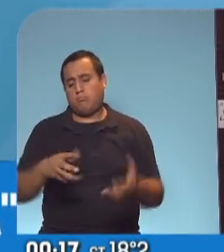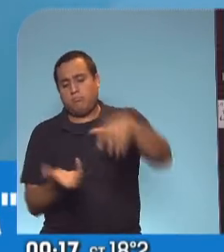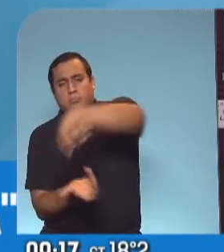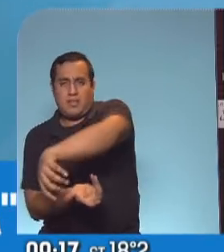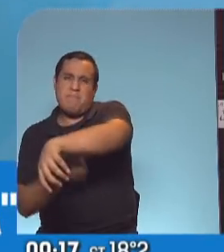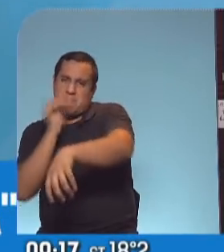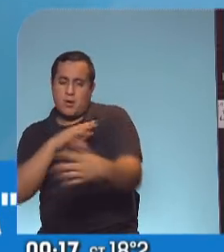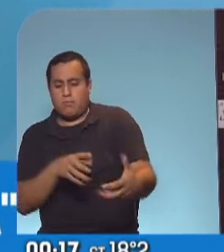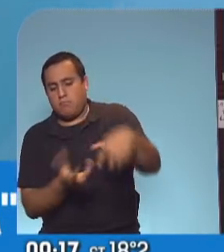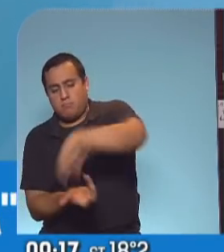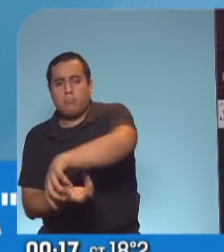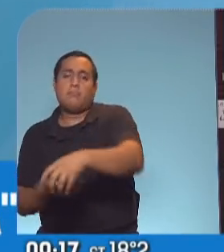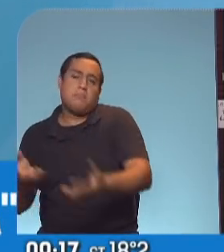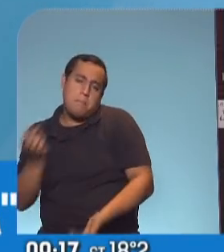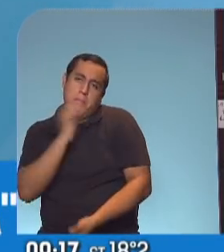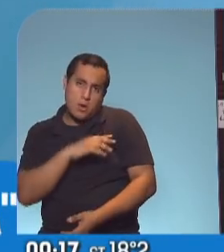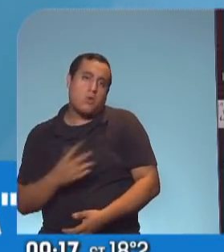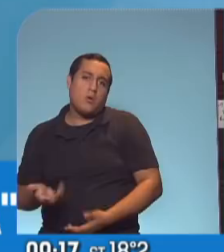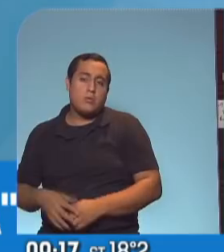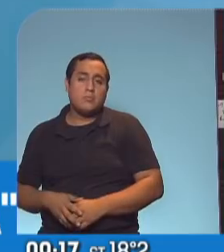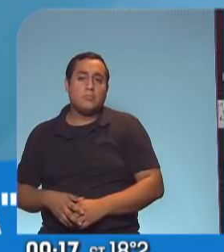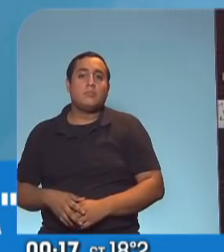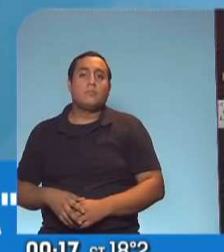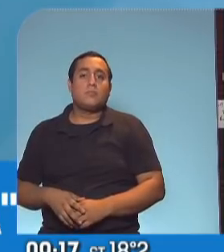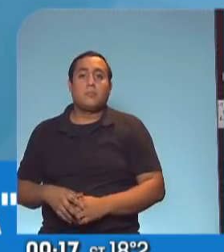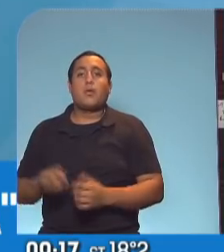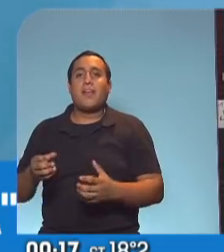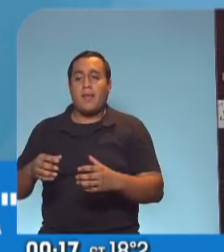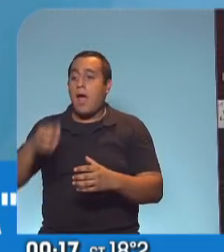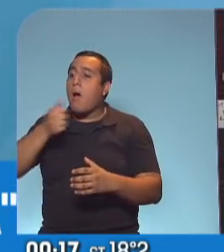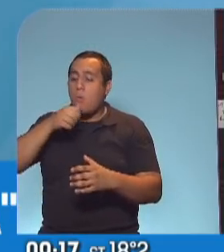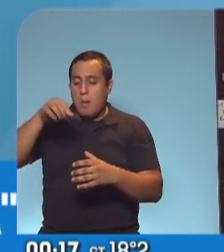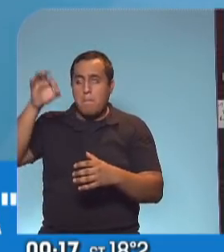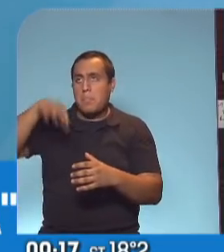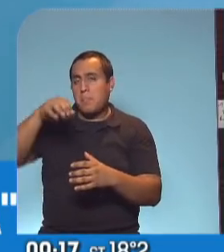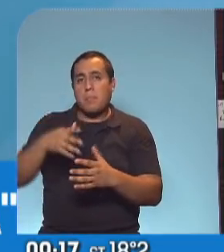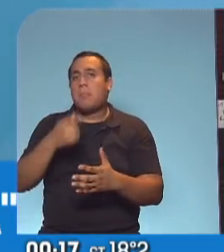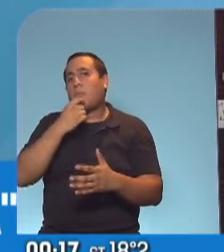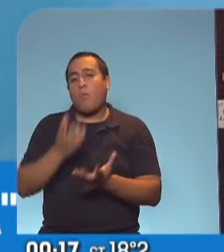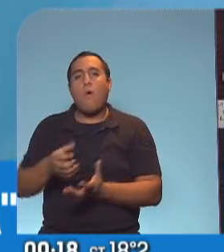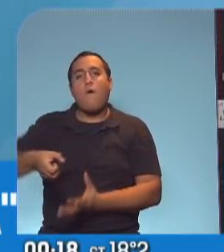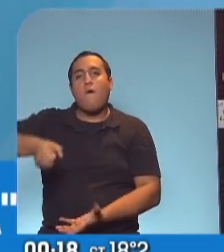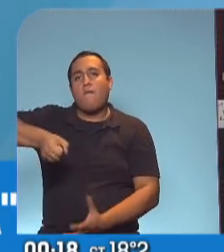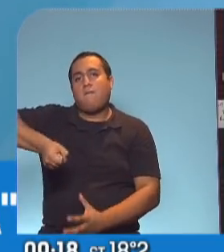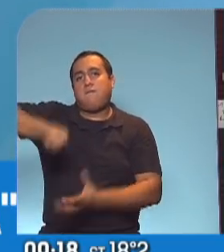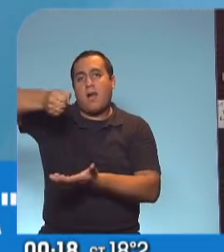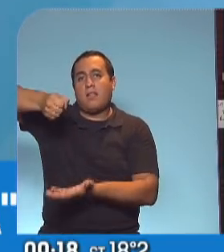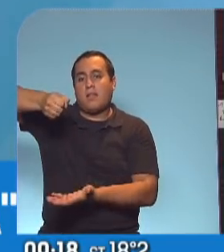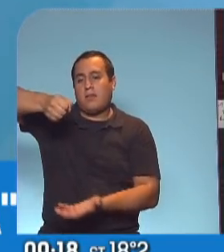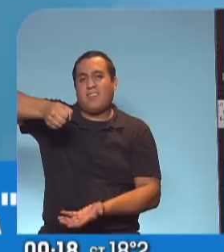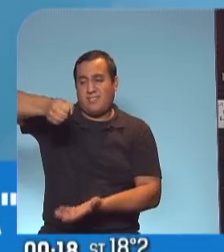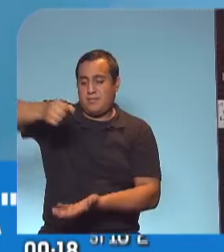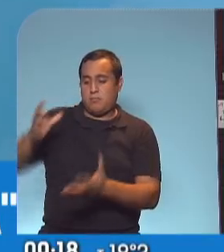todos los objetos útiles que se encuentran en el exterior y que pueden acumular agua. Por ejemplo, un balde, en vez de estar boca arriba,